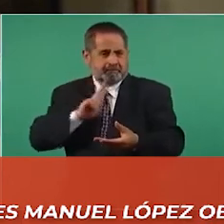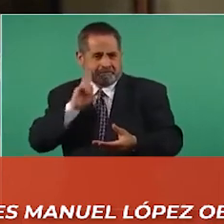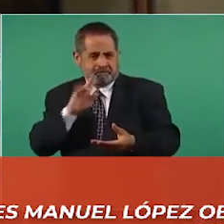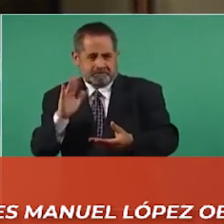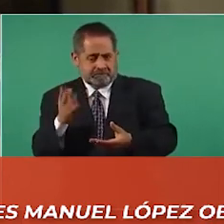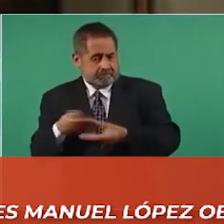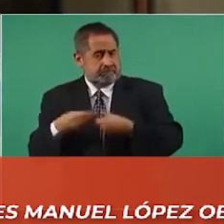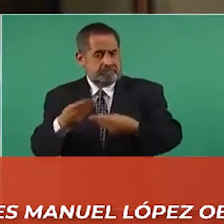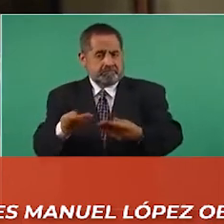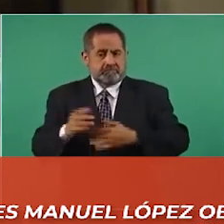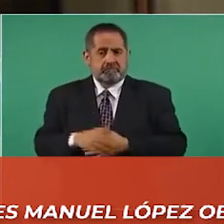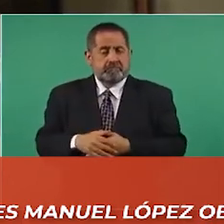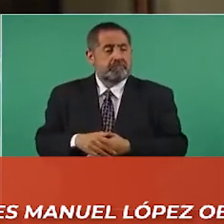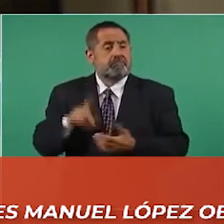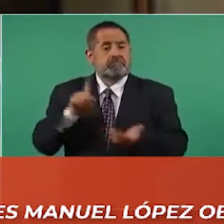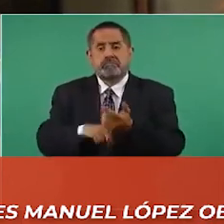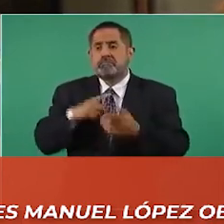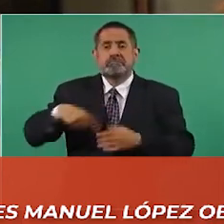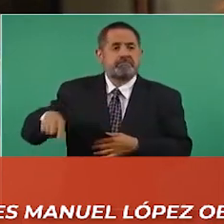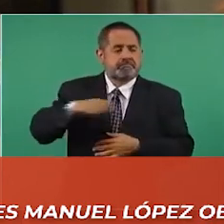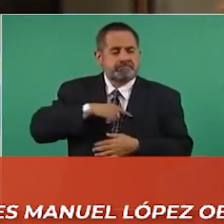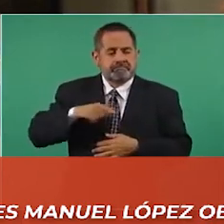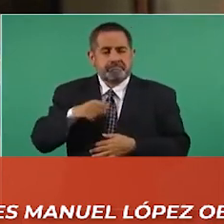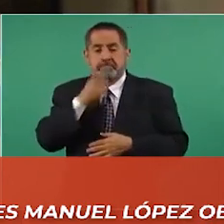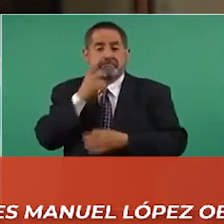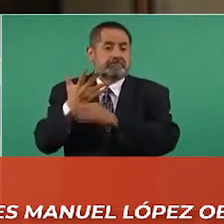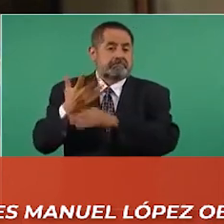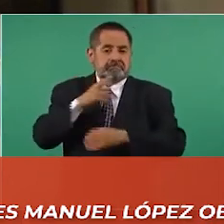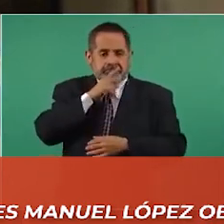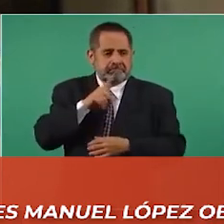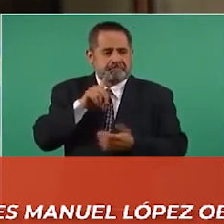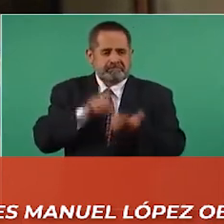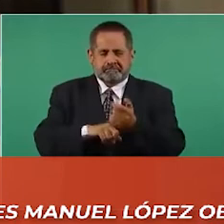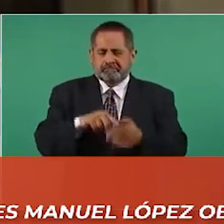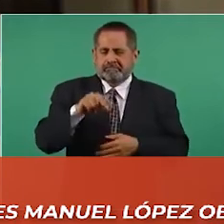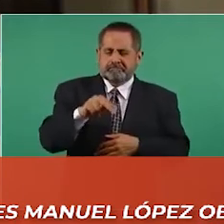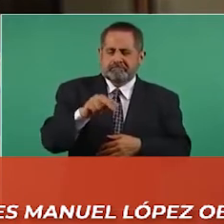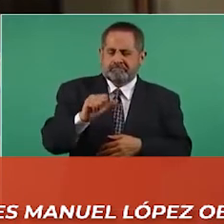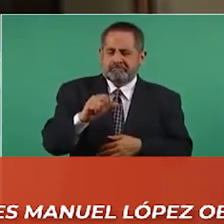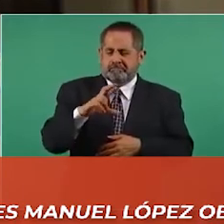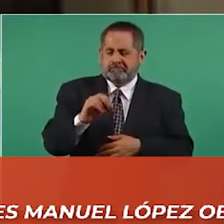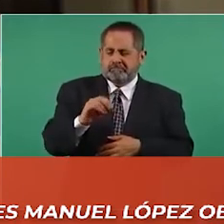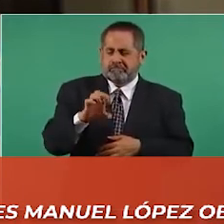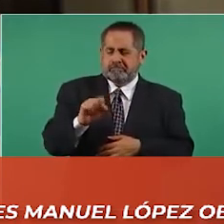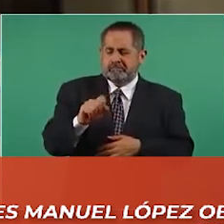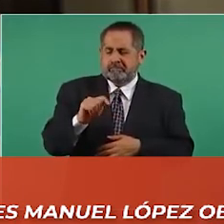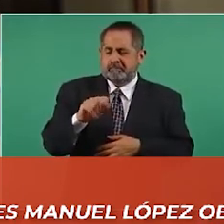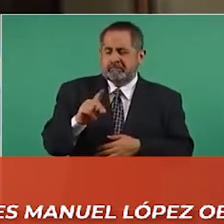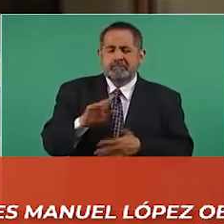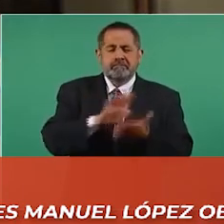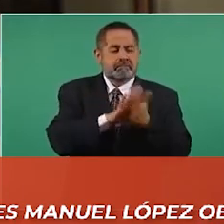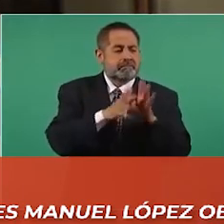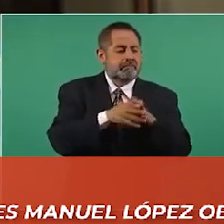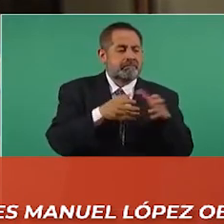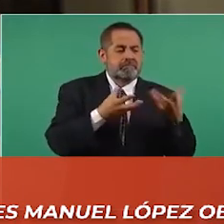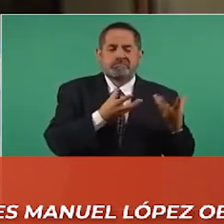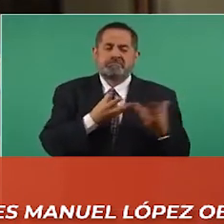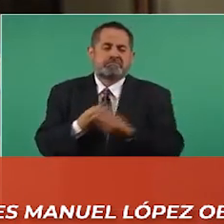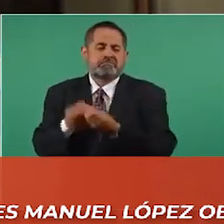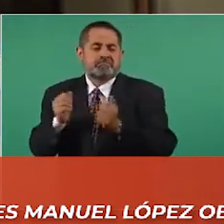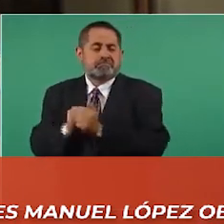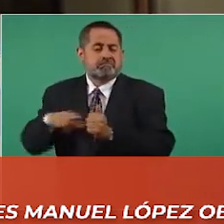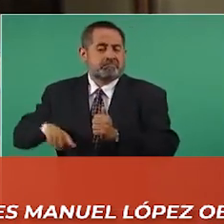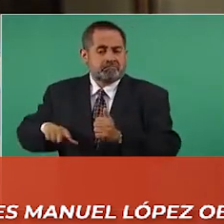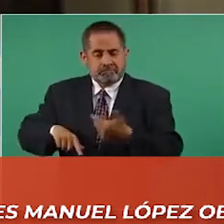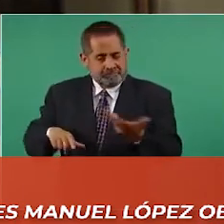tiene ya está el temor de que exista un narcoestado, ¿no? Porque no se está